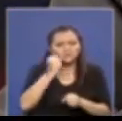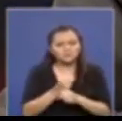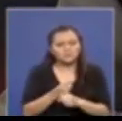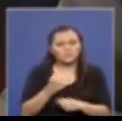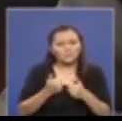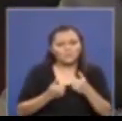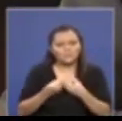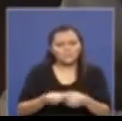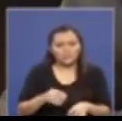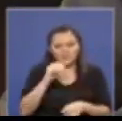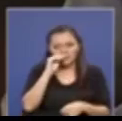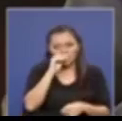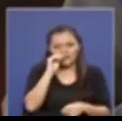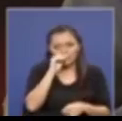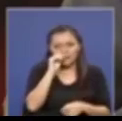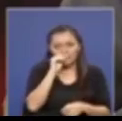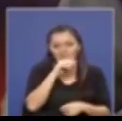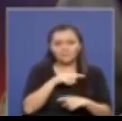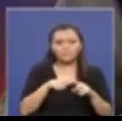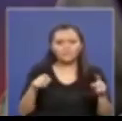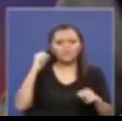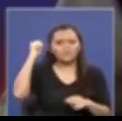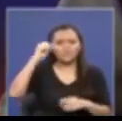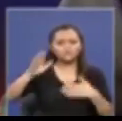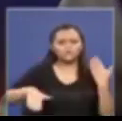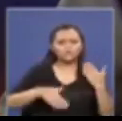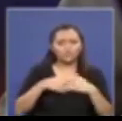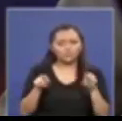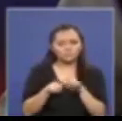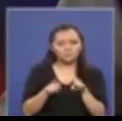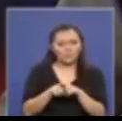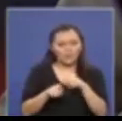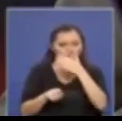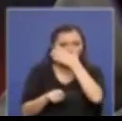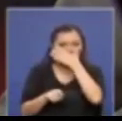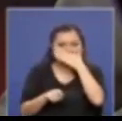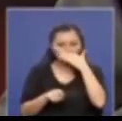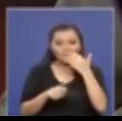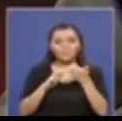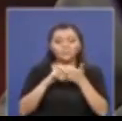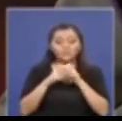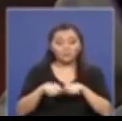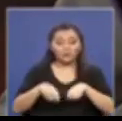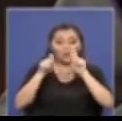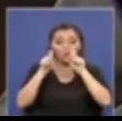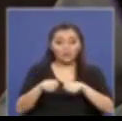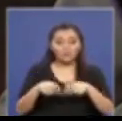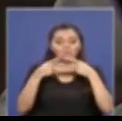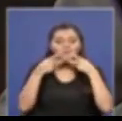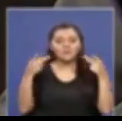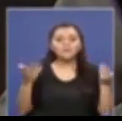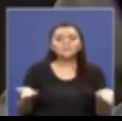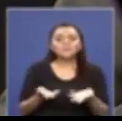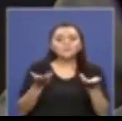perjudicando? Pero sí, lo que se está perjudicando es el derecho de todos. Cuando con la contratación pública,